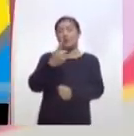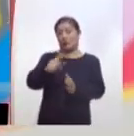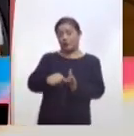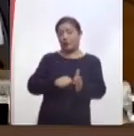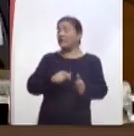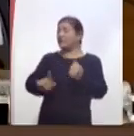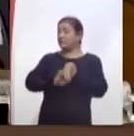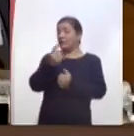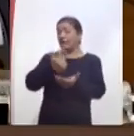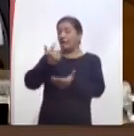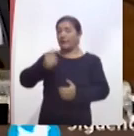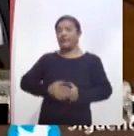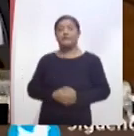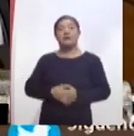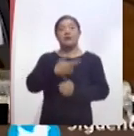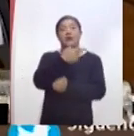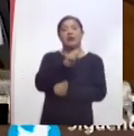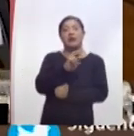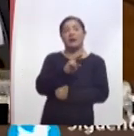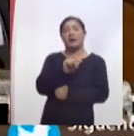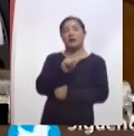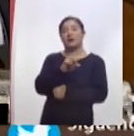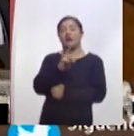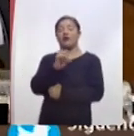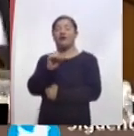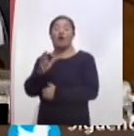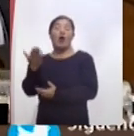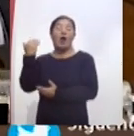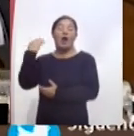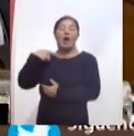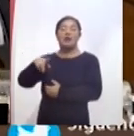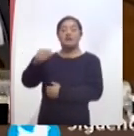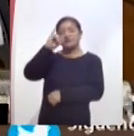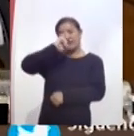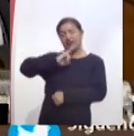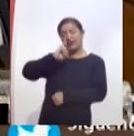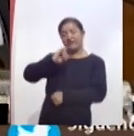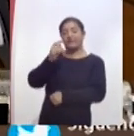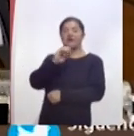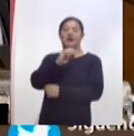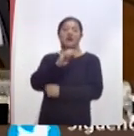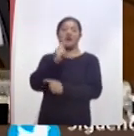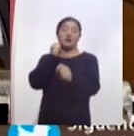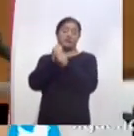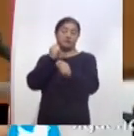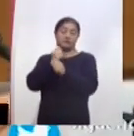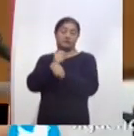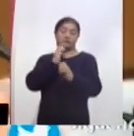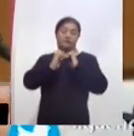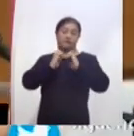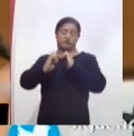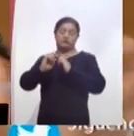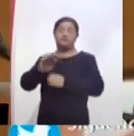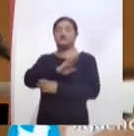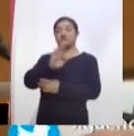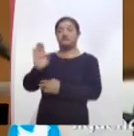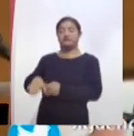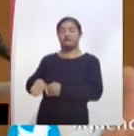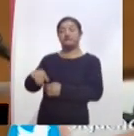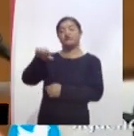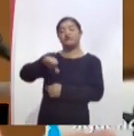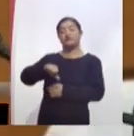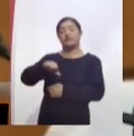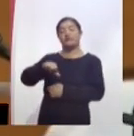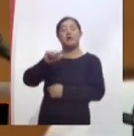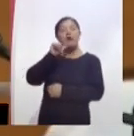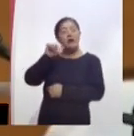contingencia. Gerardo Ruiz Esparza, quien fuera secretario de Comunicaciones y Transportes en la pasada administración federal, falleció la tarde de este